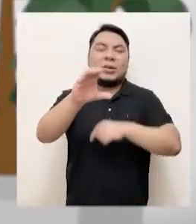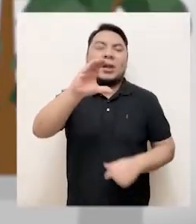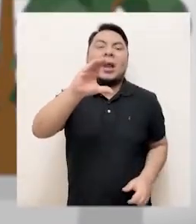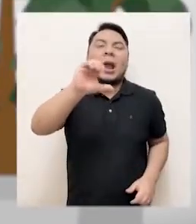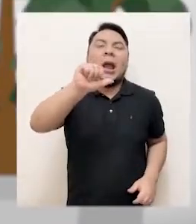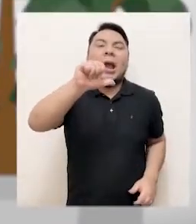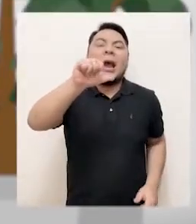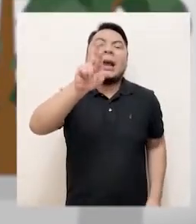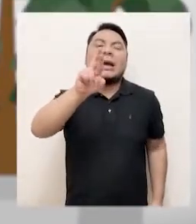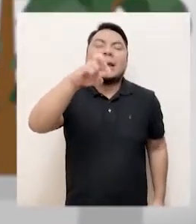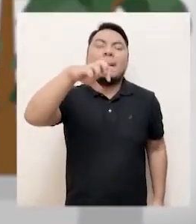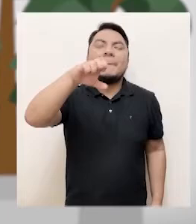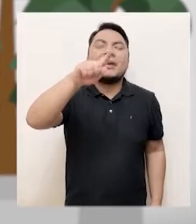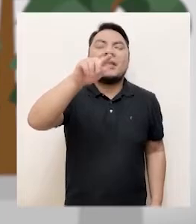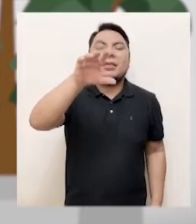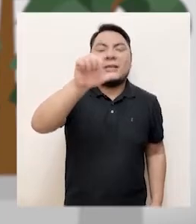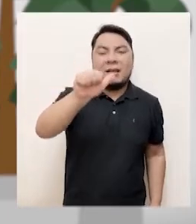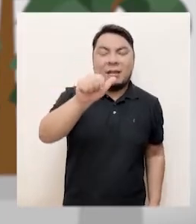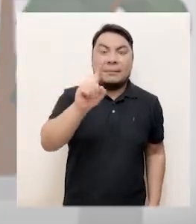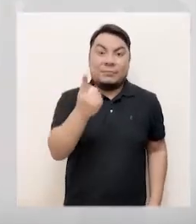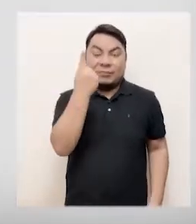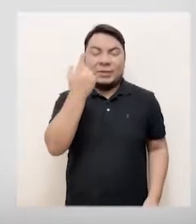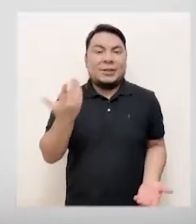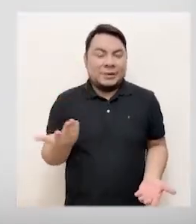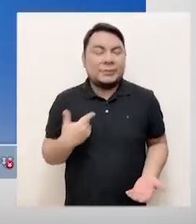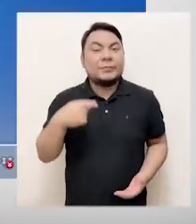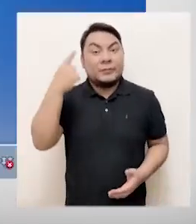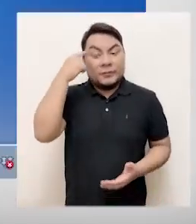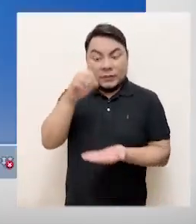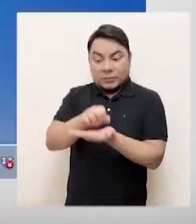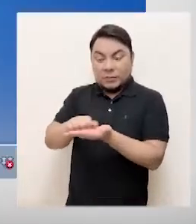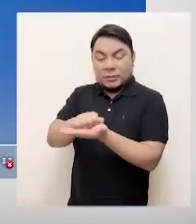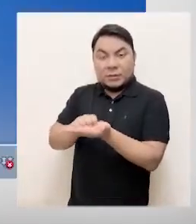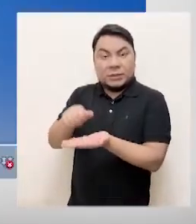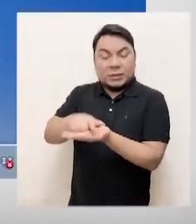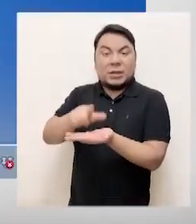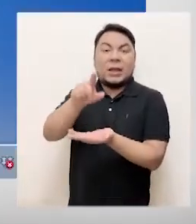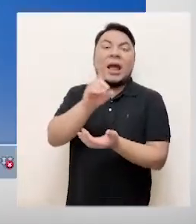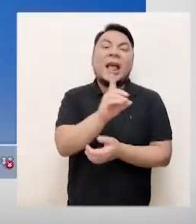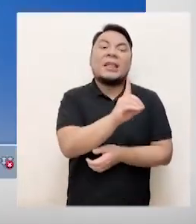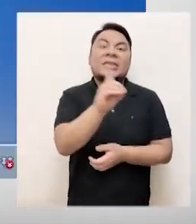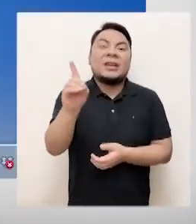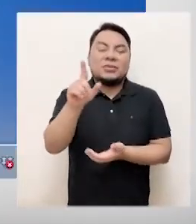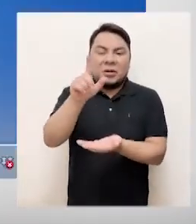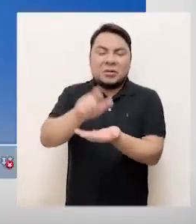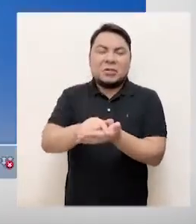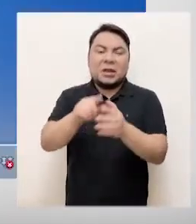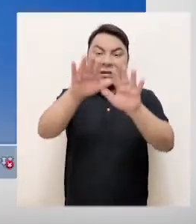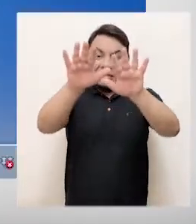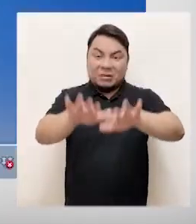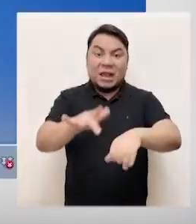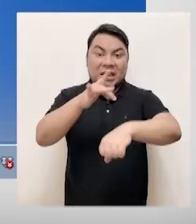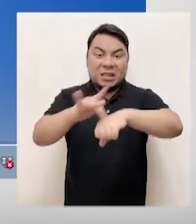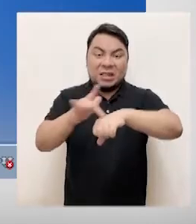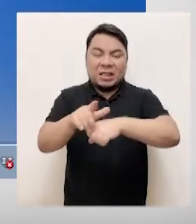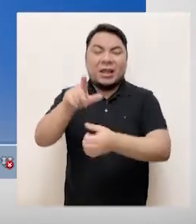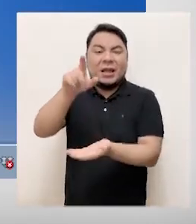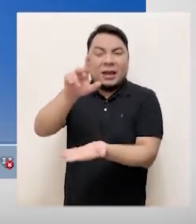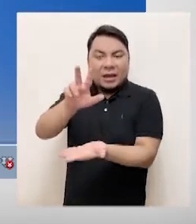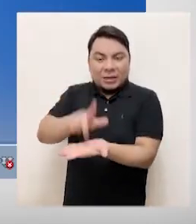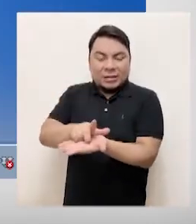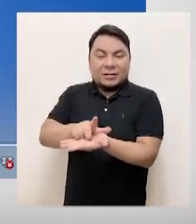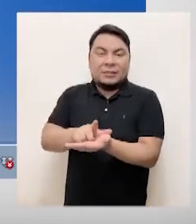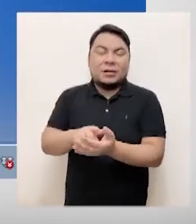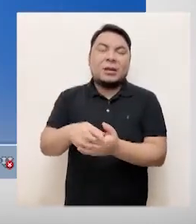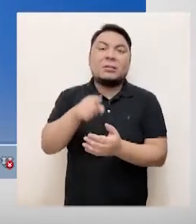Windows, siguiendo estas sencillas instrucciones. Con el mouse, haga clic derecho en cualquier zona libre del escritorio